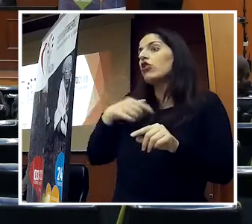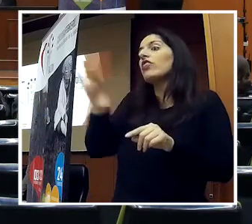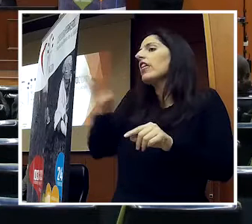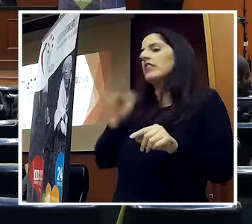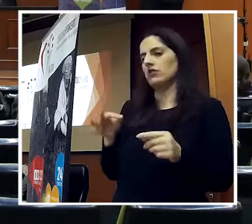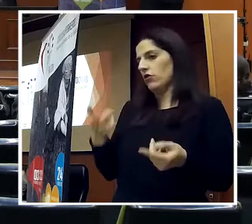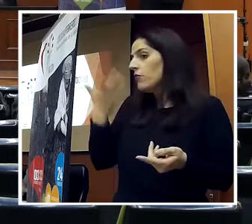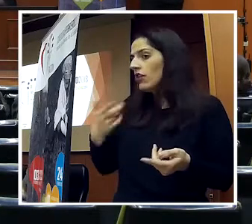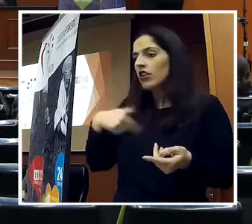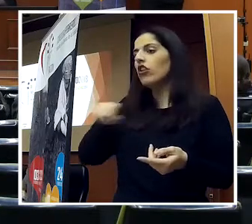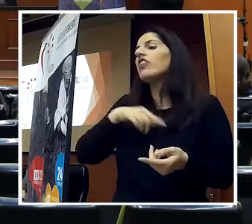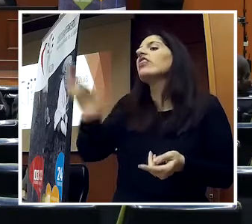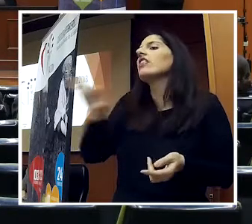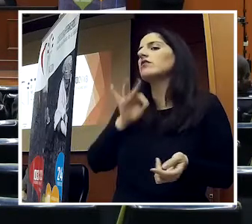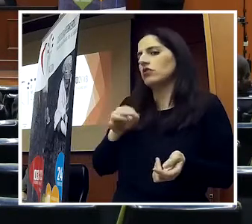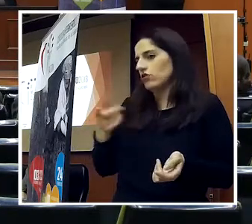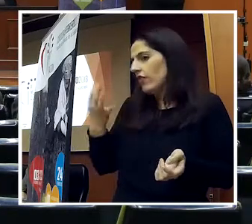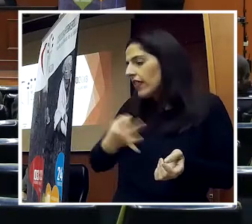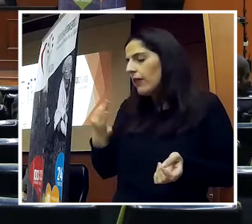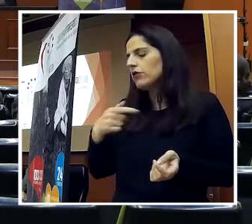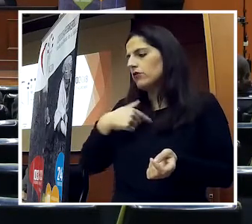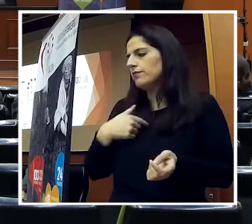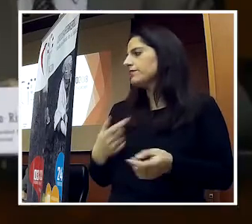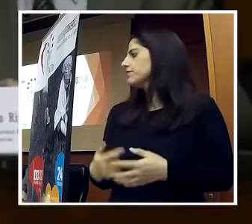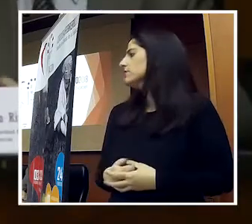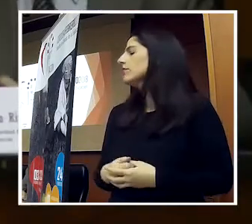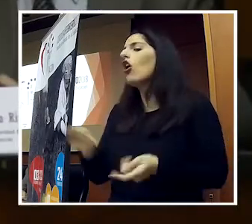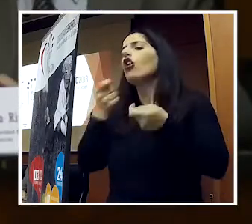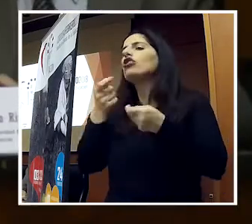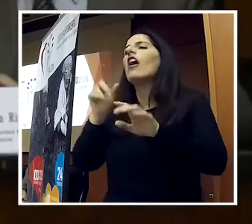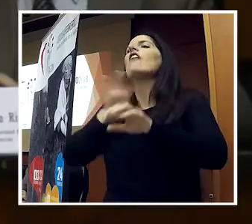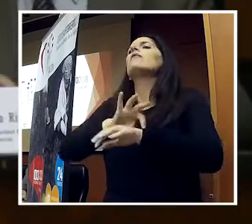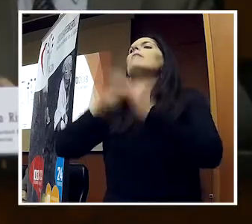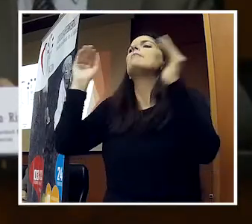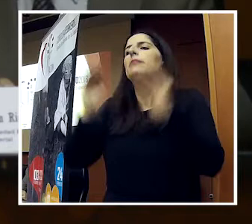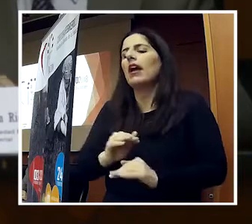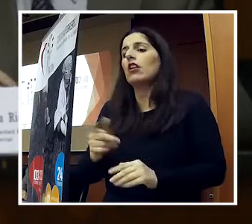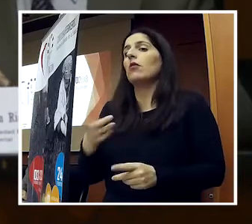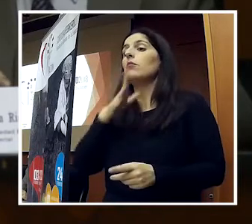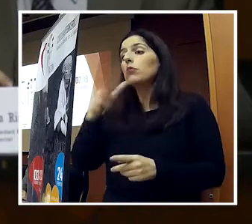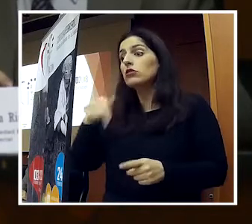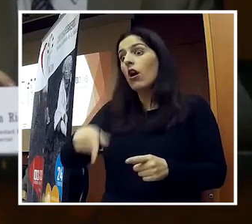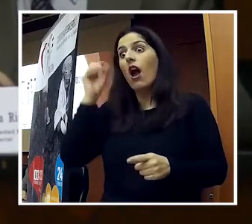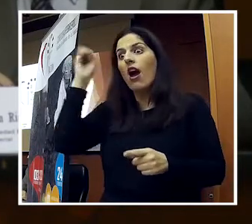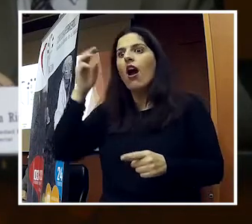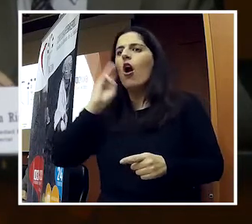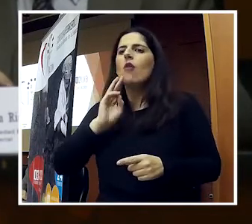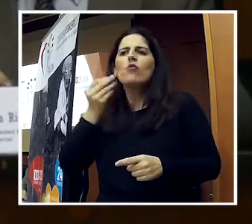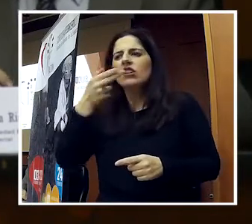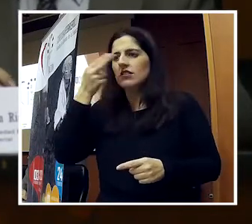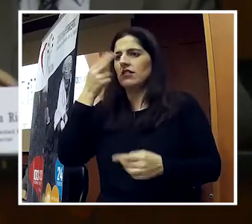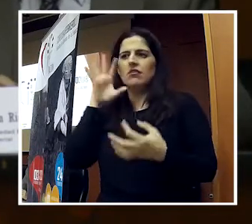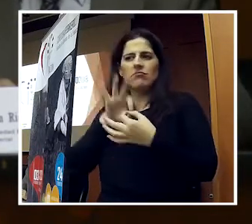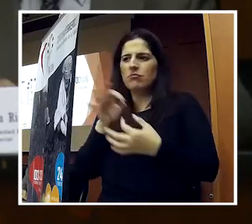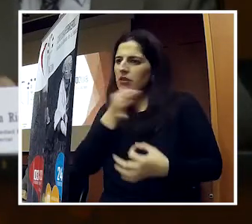tienen que poner las mimbres para que nosotros podamos prevenir la enfermedad. En este contexto es muy importante este acto, porque este acto es